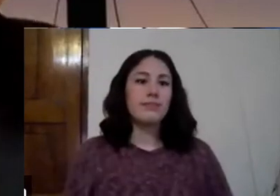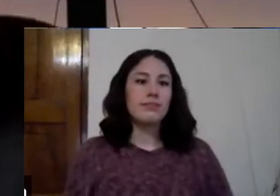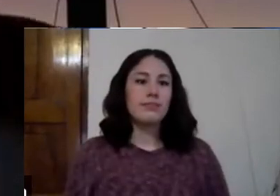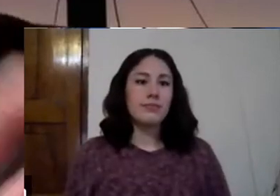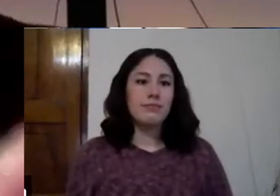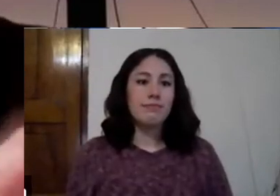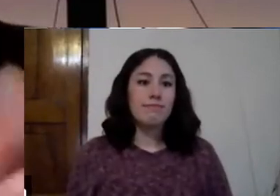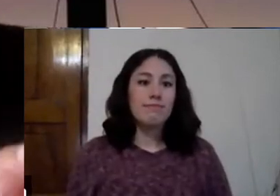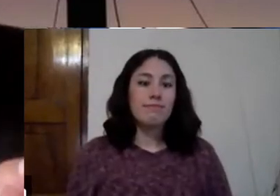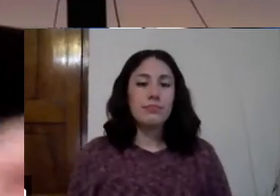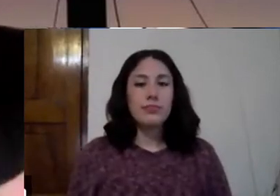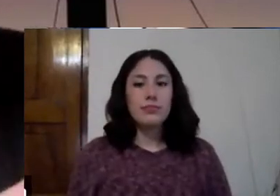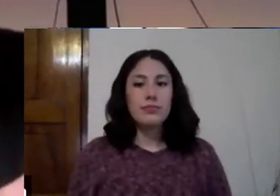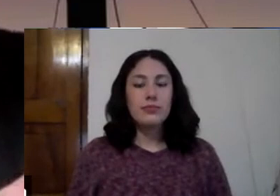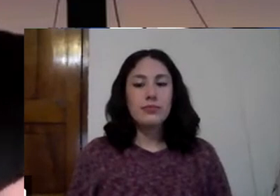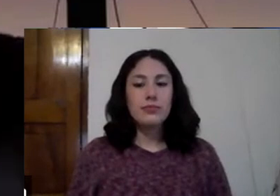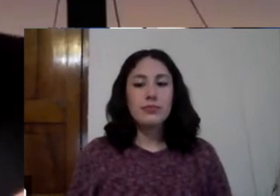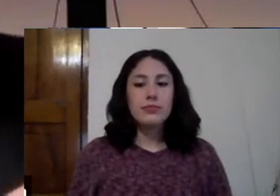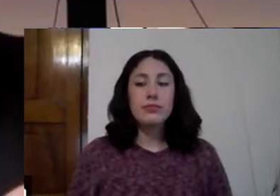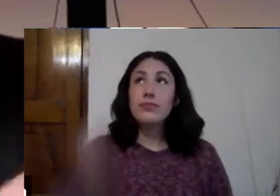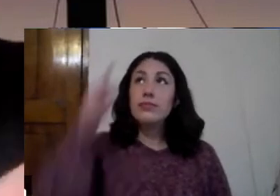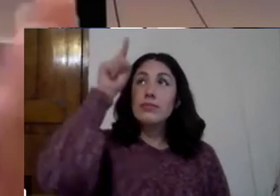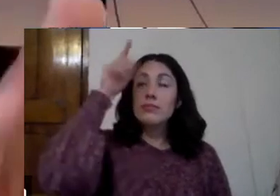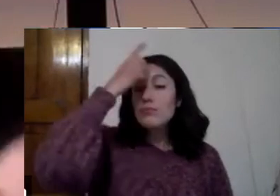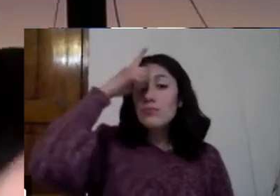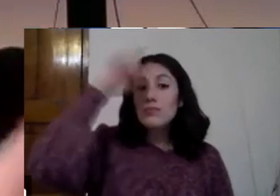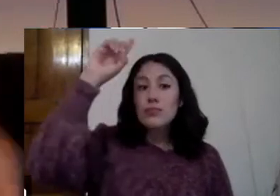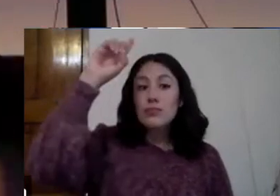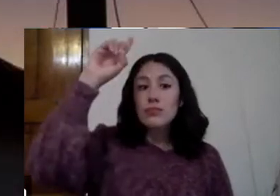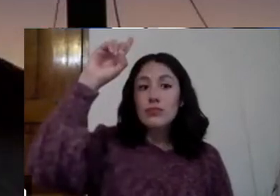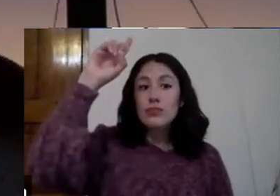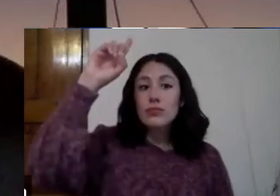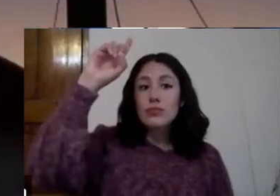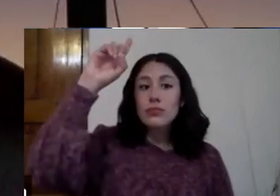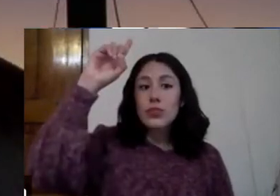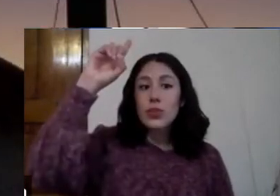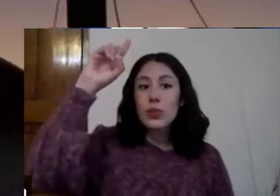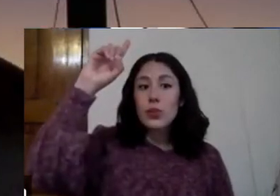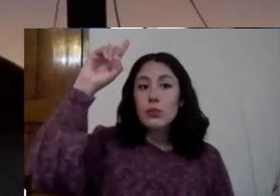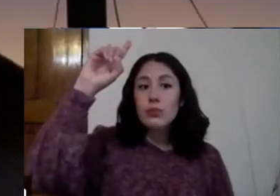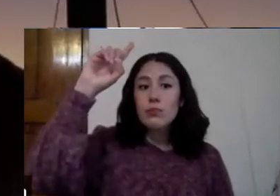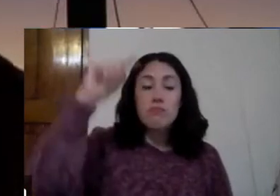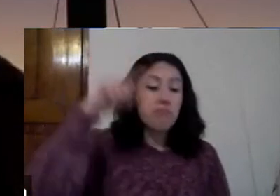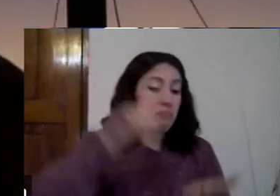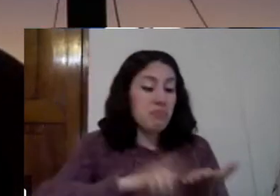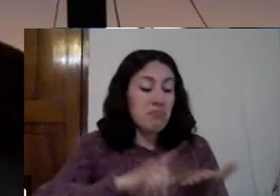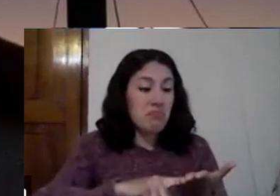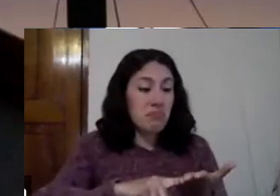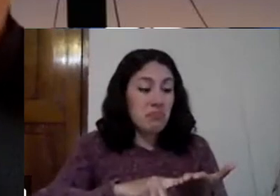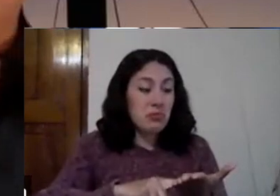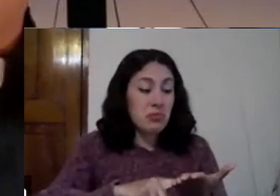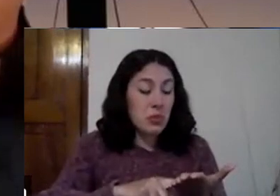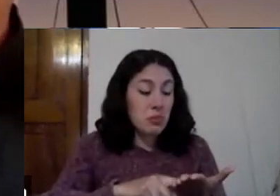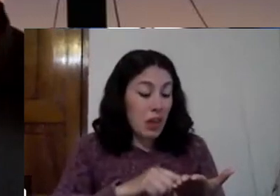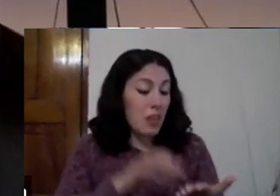Es el Dios que te tiene y que me tiene a mí grabado en la palma de su mano. Es el Dios